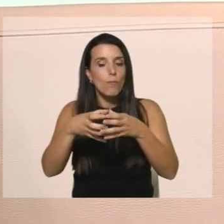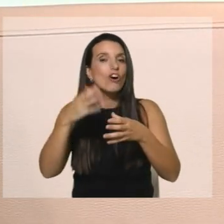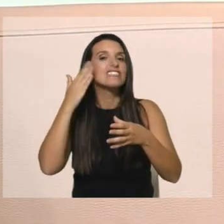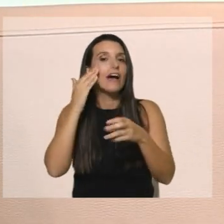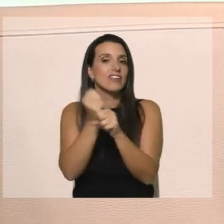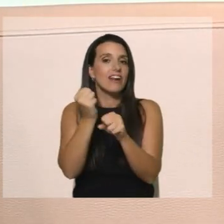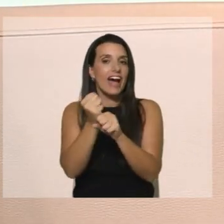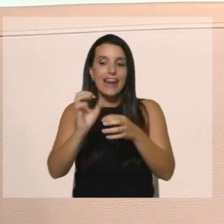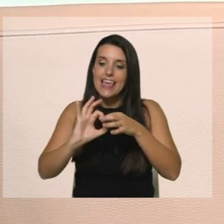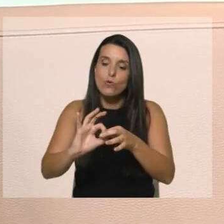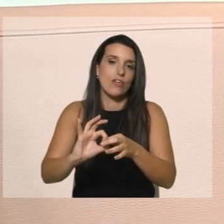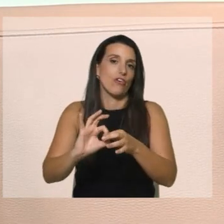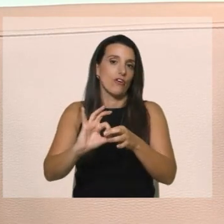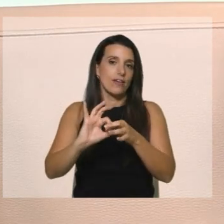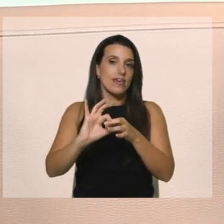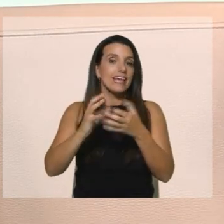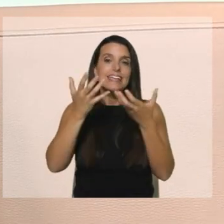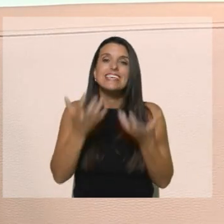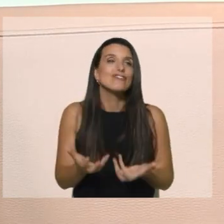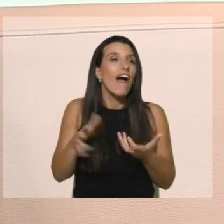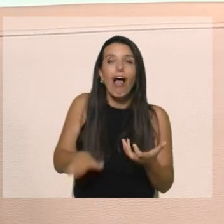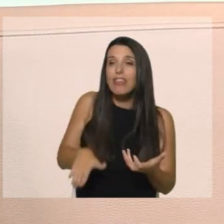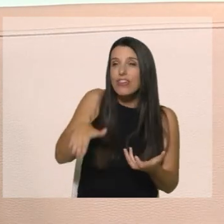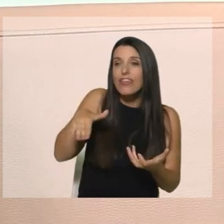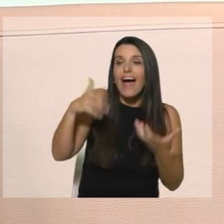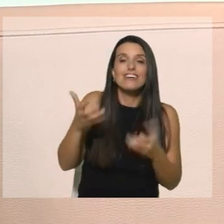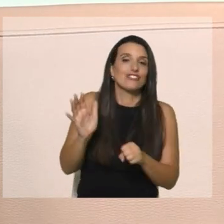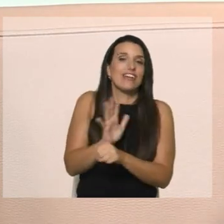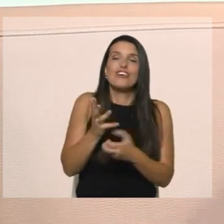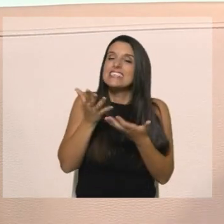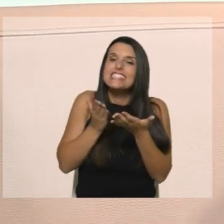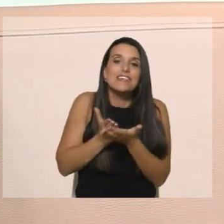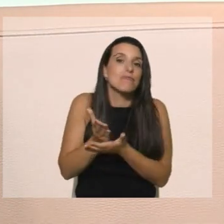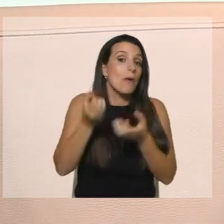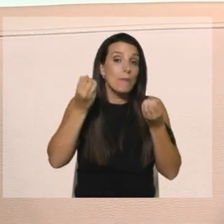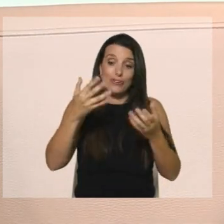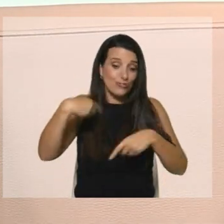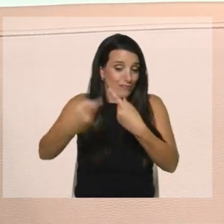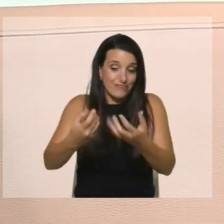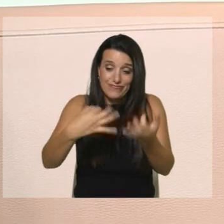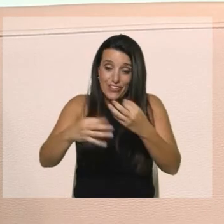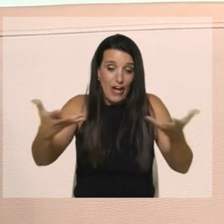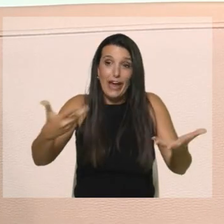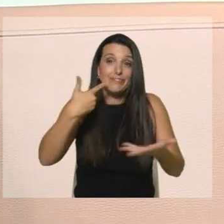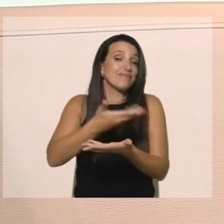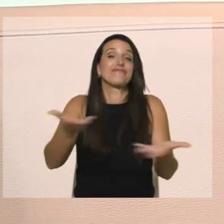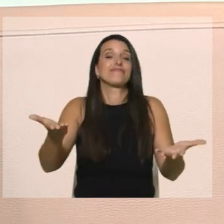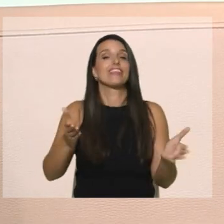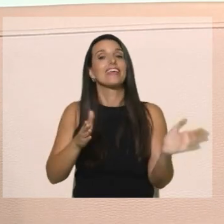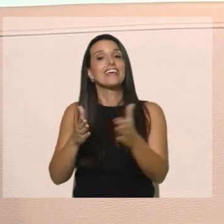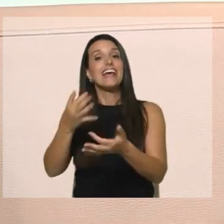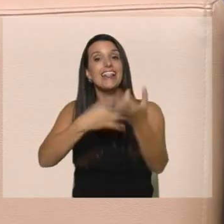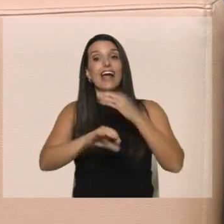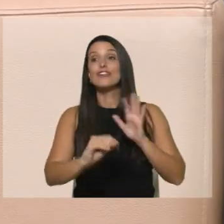equipo y que siempre quiso estar en una obra de teatro, en una sala de teatro. Y por eso siguieron. El Teatro